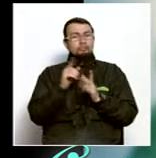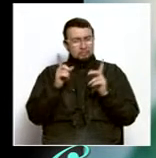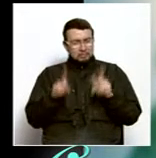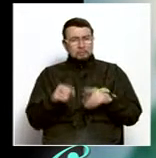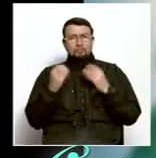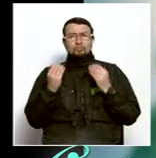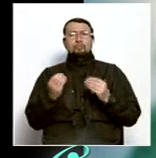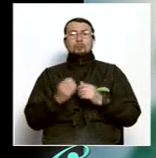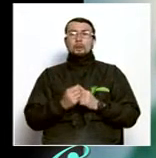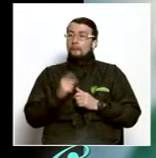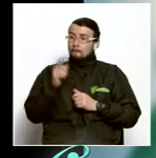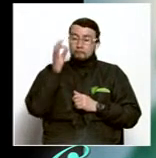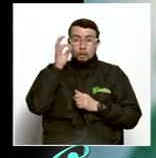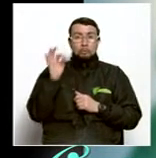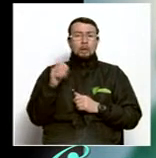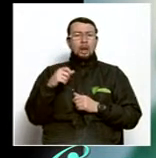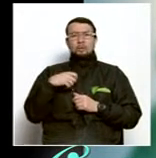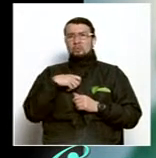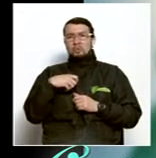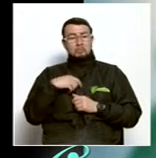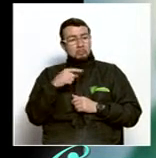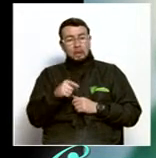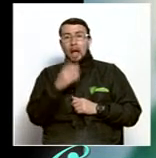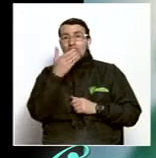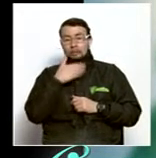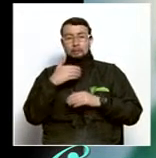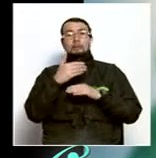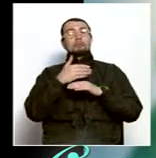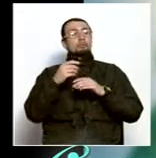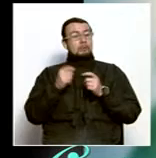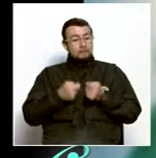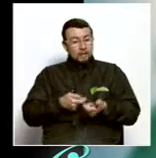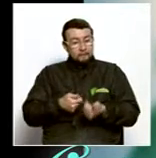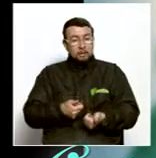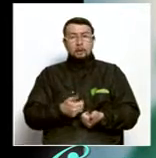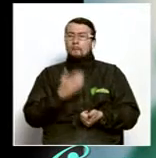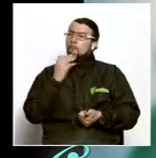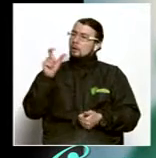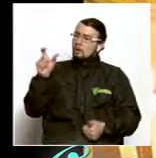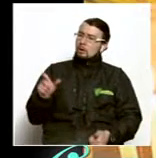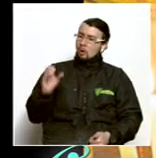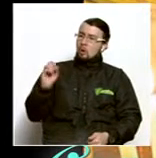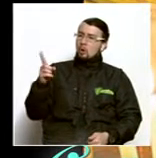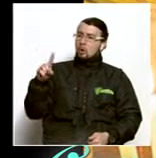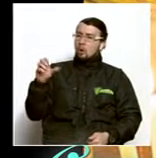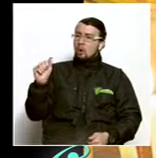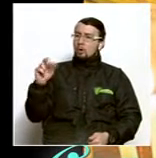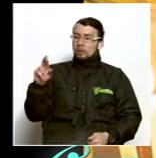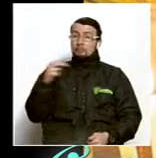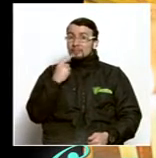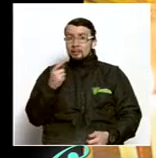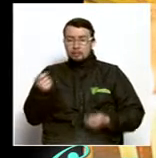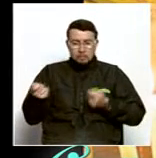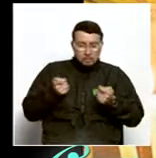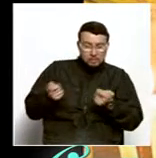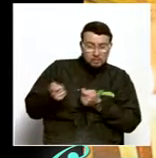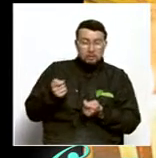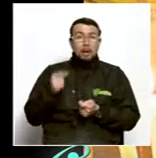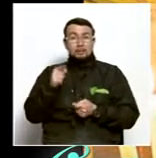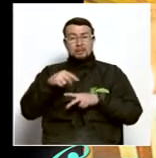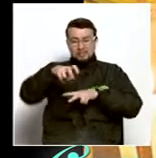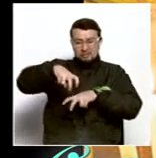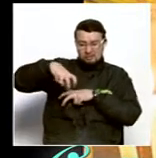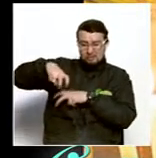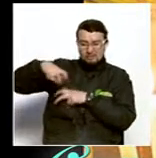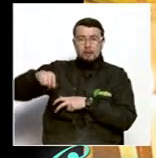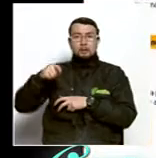tenemos frutas con semillas, porque ese es otro problema que se nos viene. Cuando Oscar hablaba de la manipulación de los transgénicos, de todo eso,